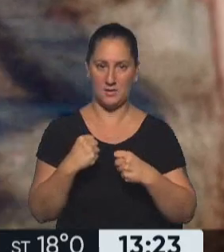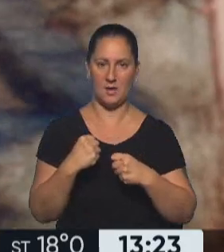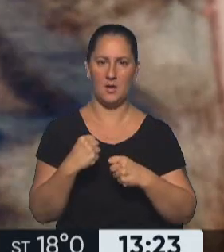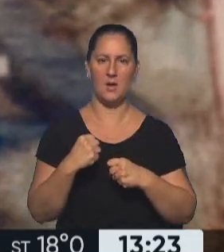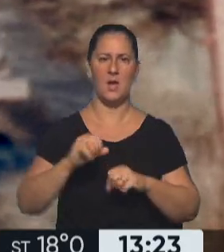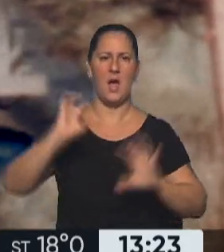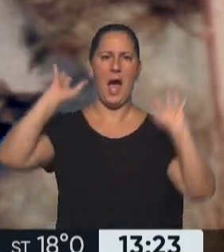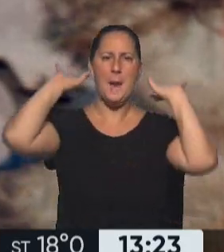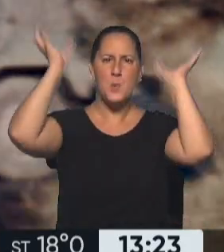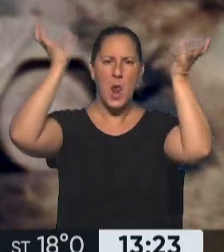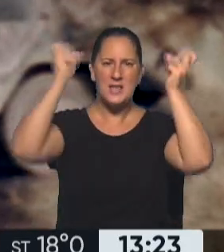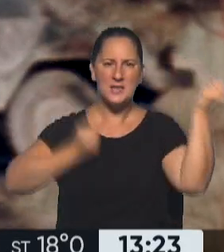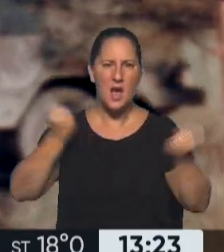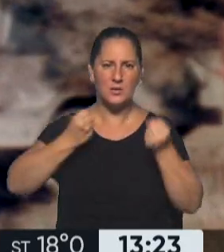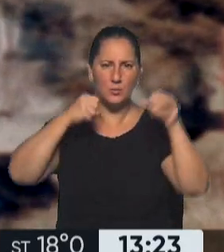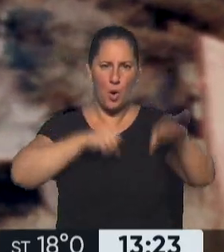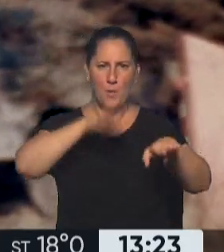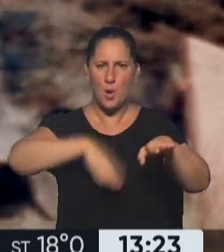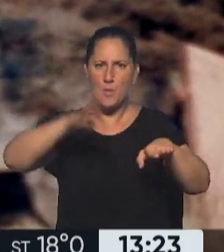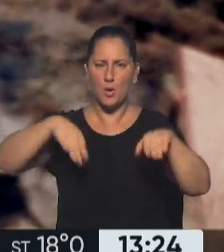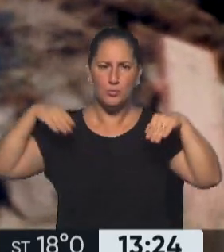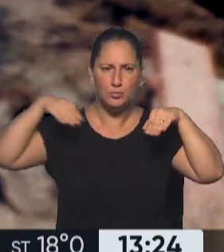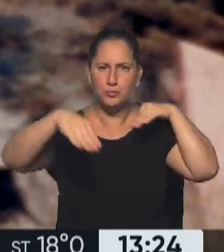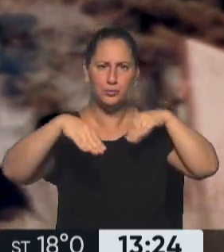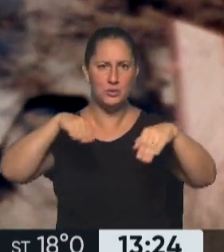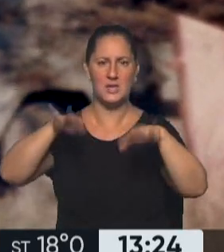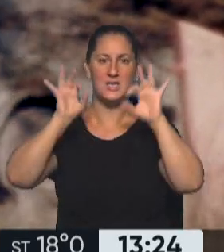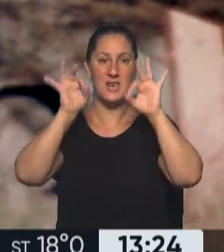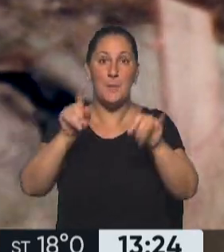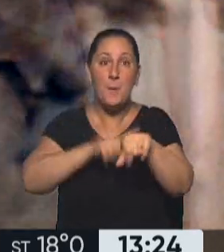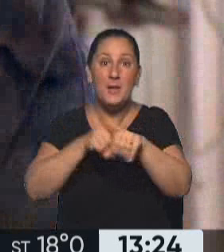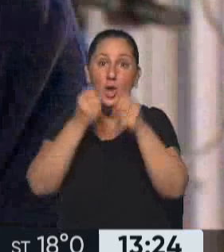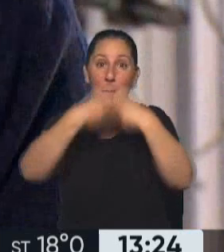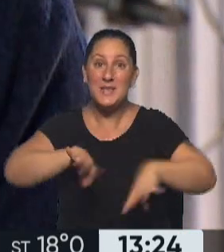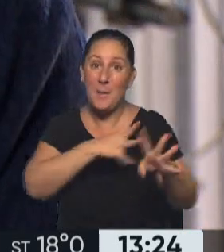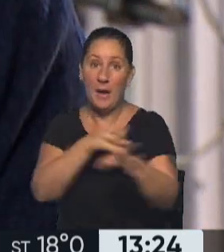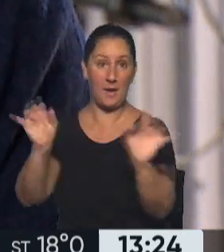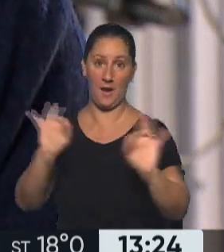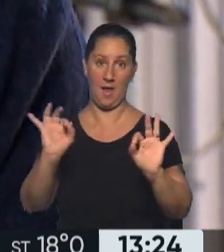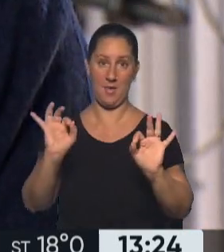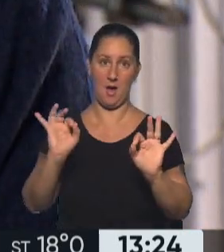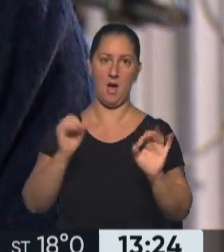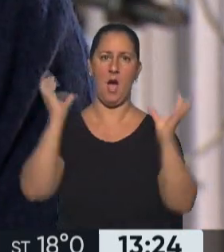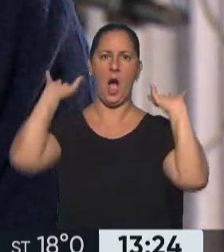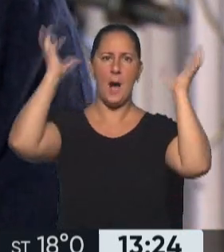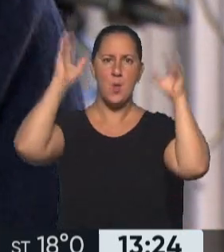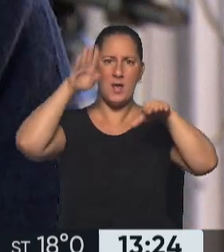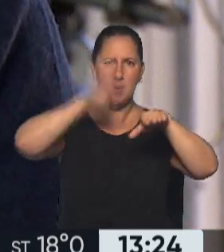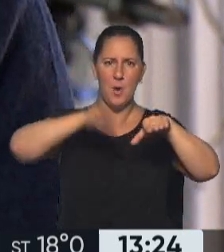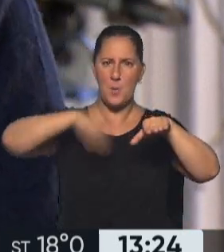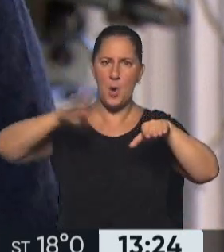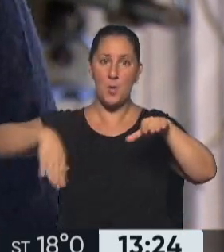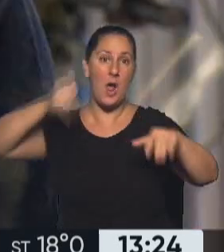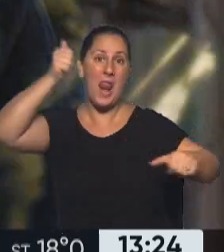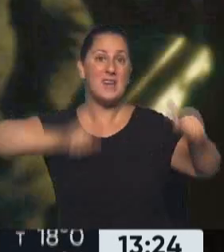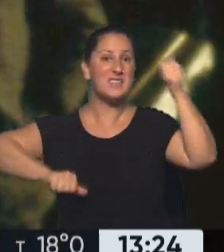llegaban ambulancias y todavía no había empezado la guerra. Y llegaban ambulancias con